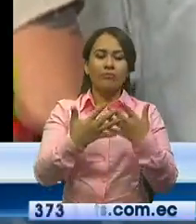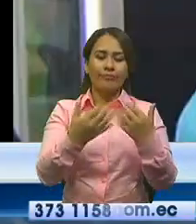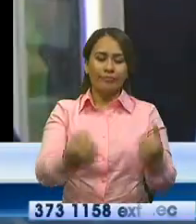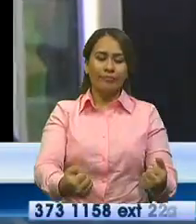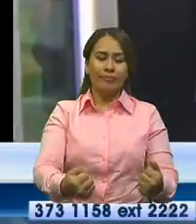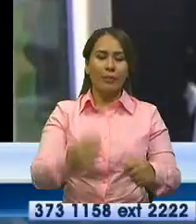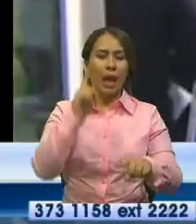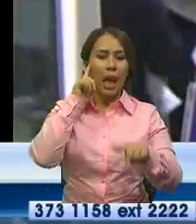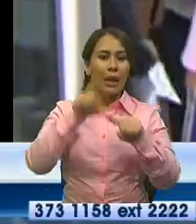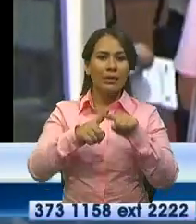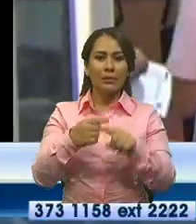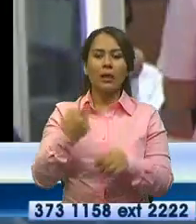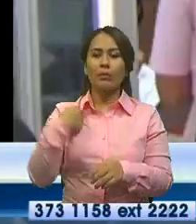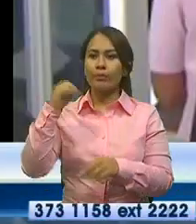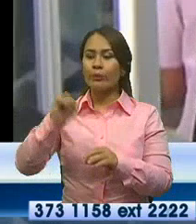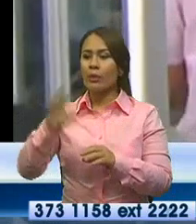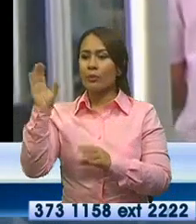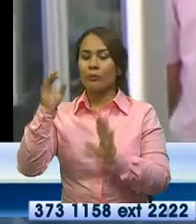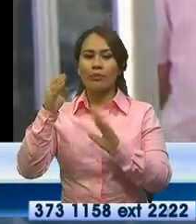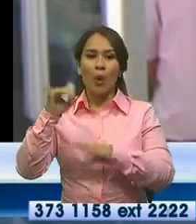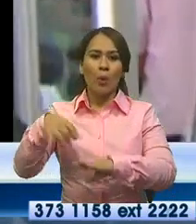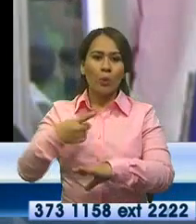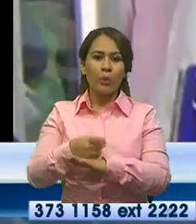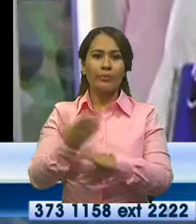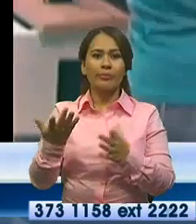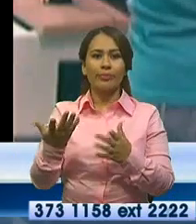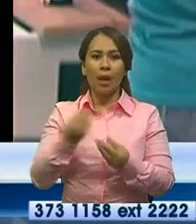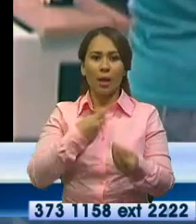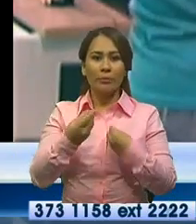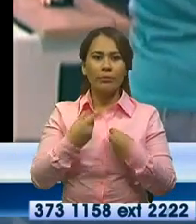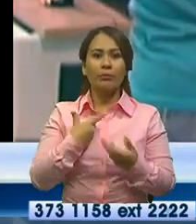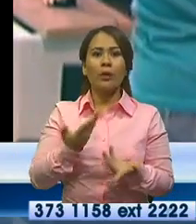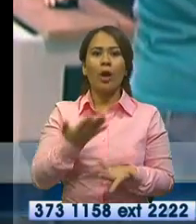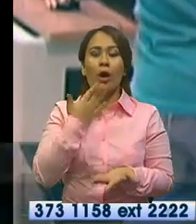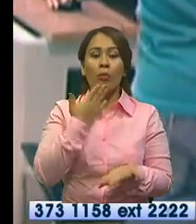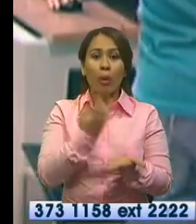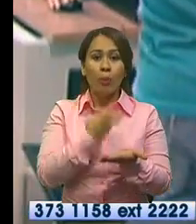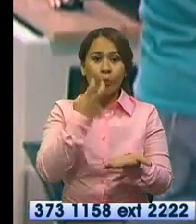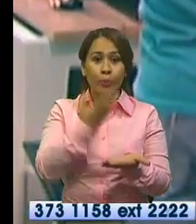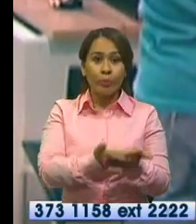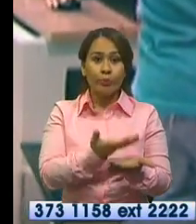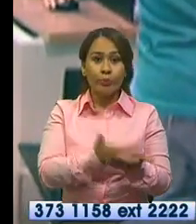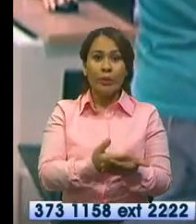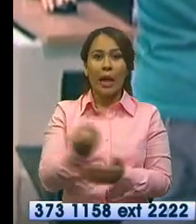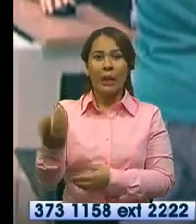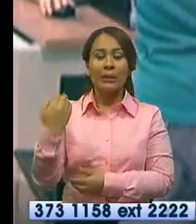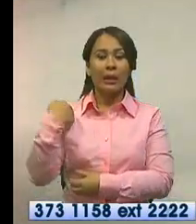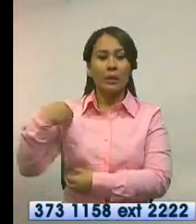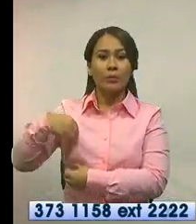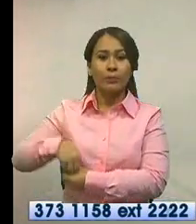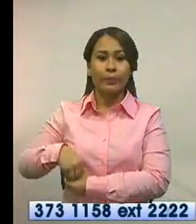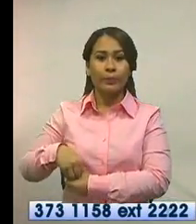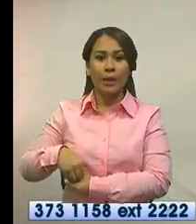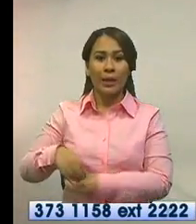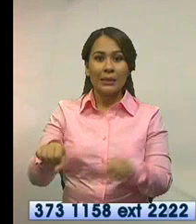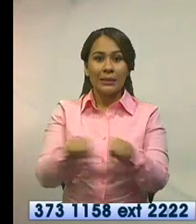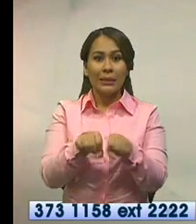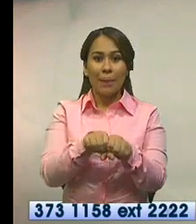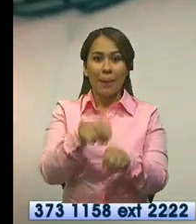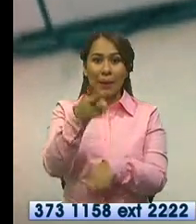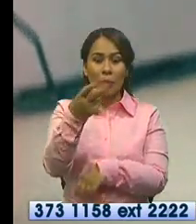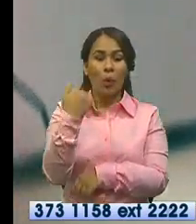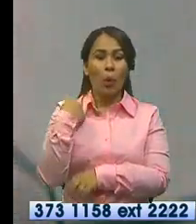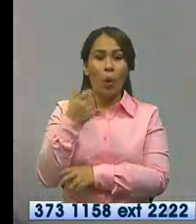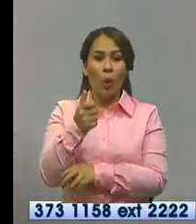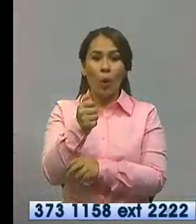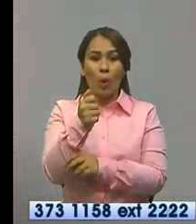que este caso se judicialice mediante la audiencia de flagrancia. Como evidencia se encontró en poder del sujeto un par de zapatos y un